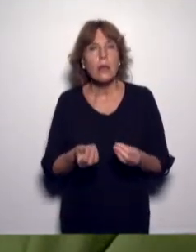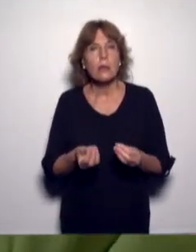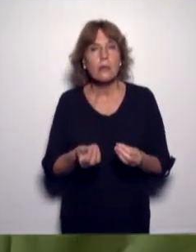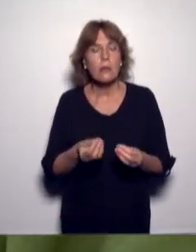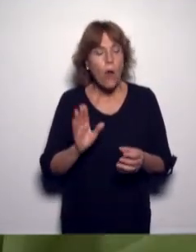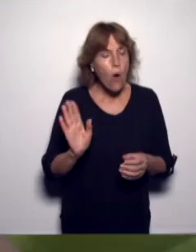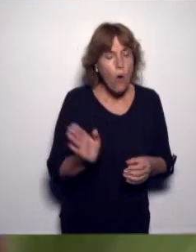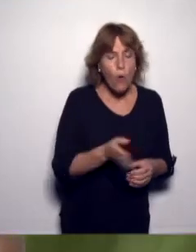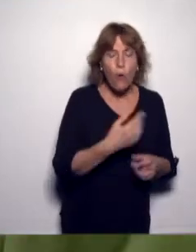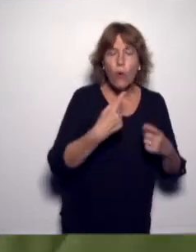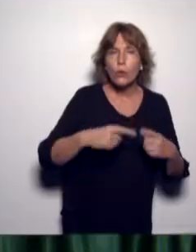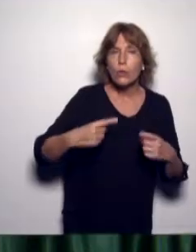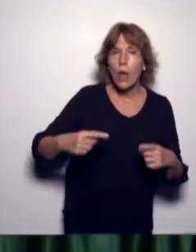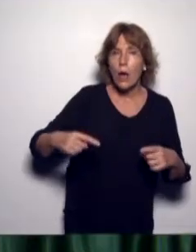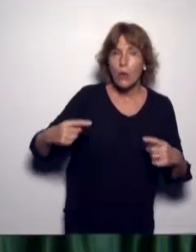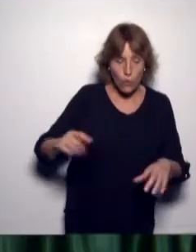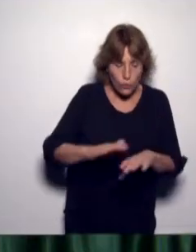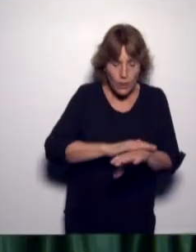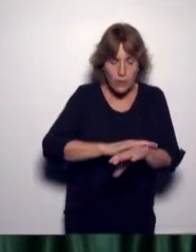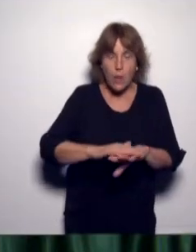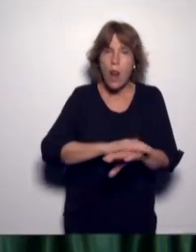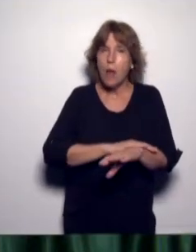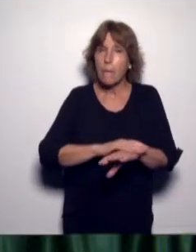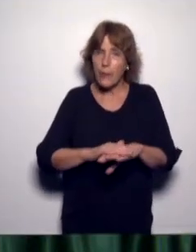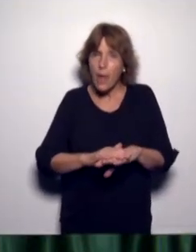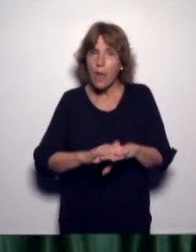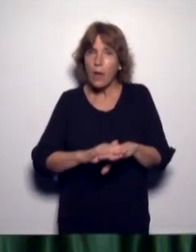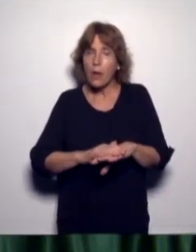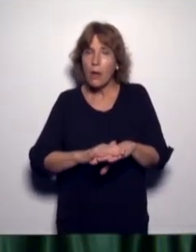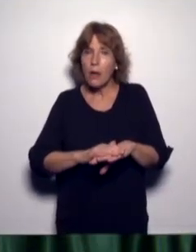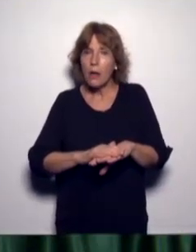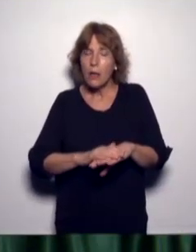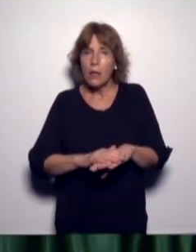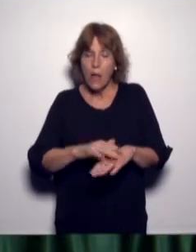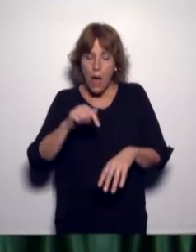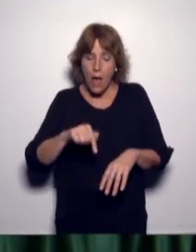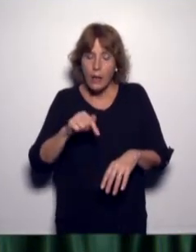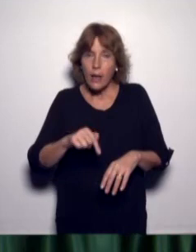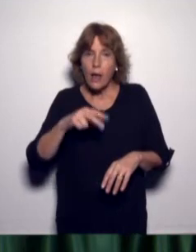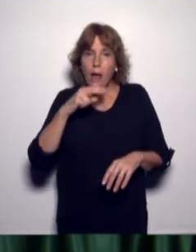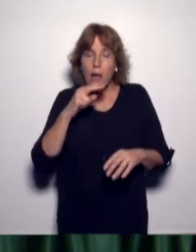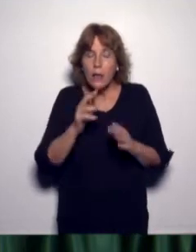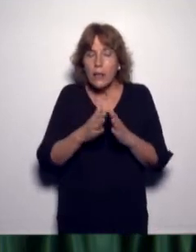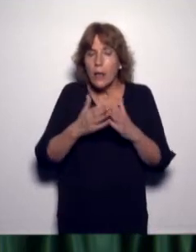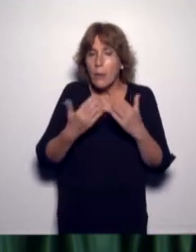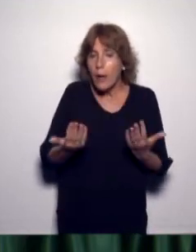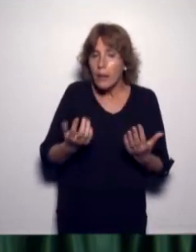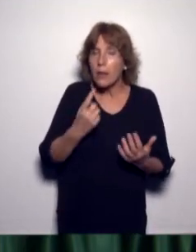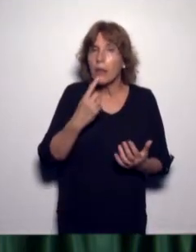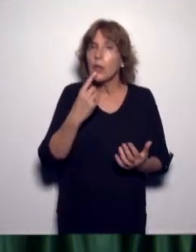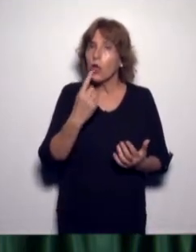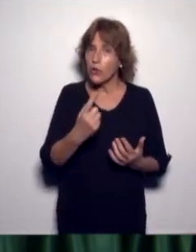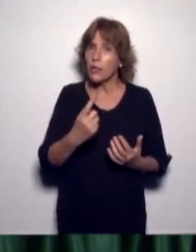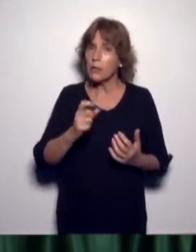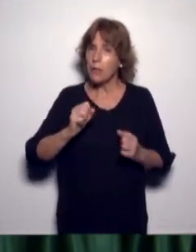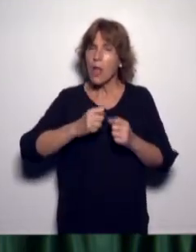también muchas otras afecciones de la piel. Acá el libro del Levítico es muy claro, ¿no? Cuando